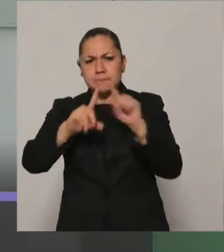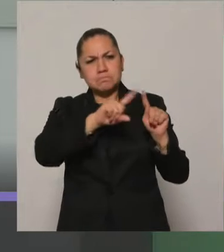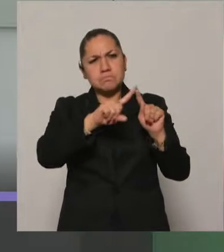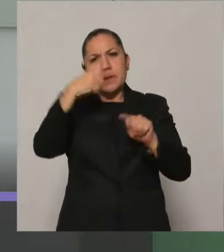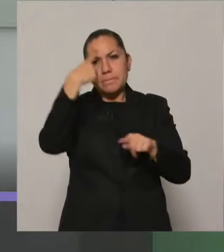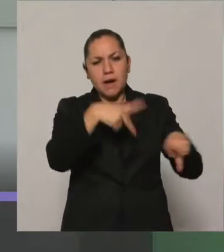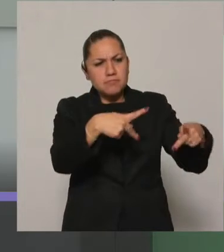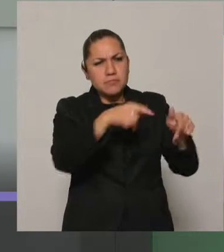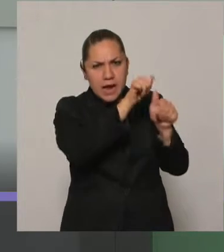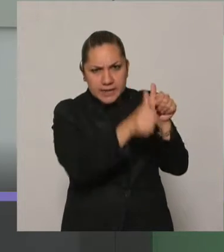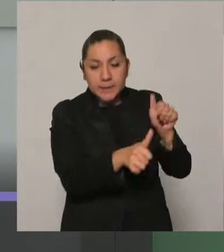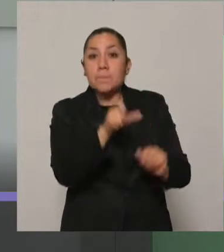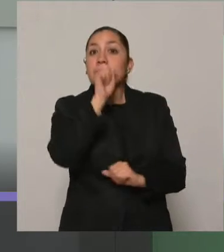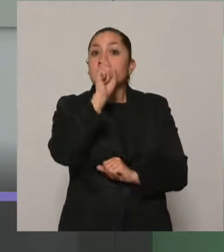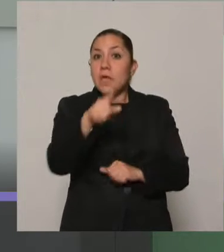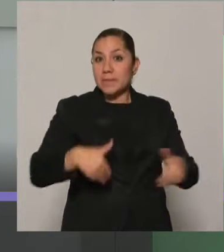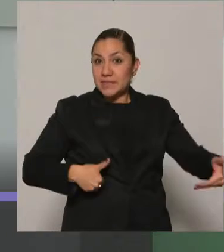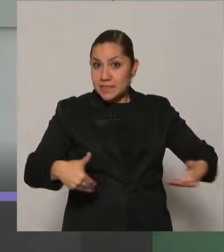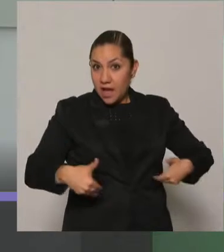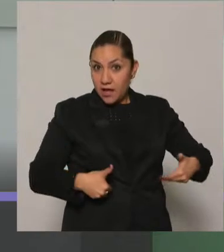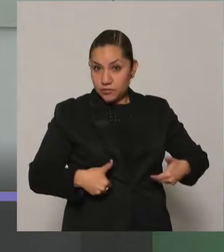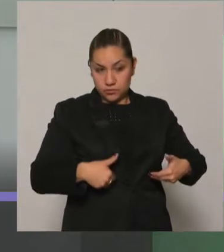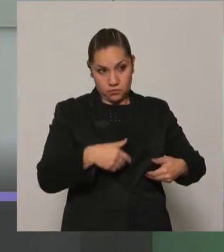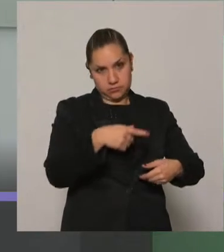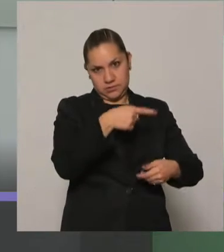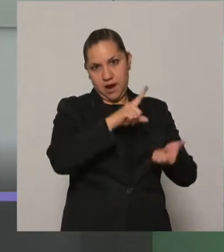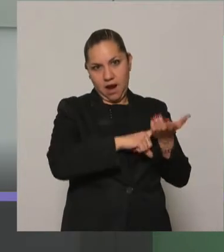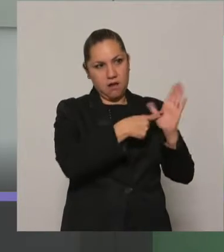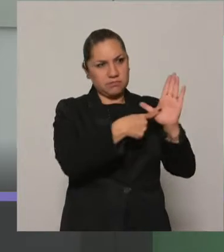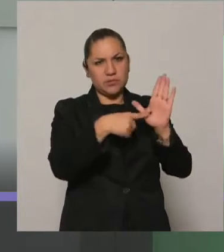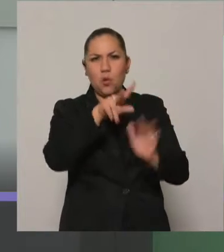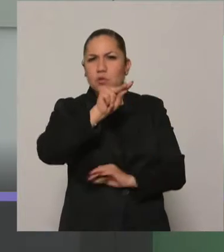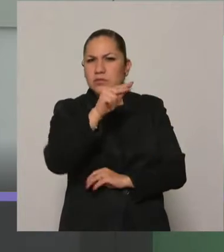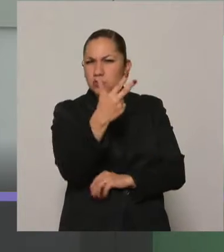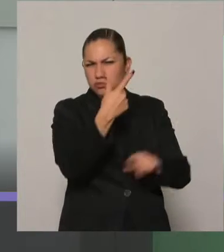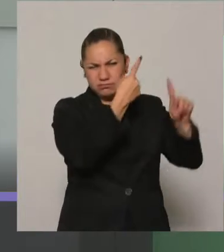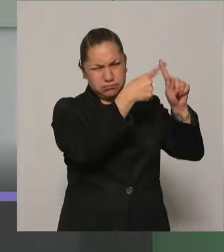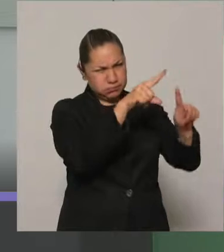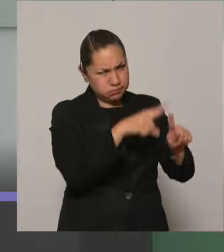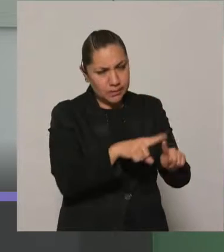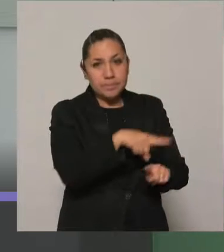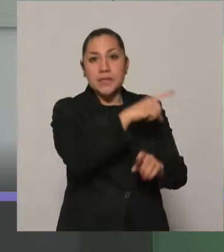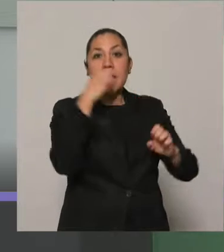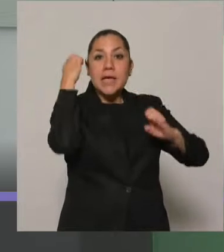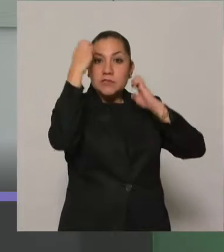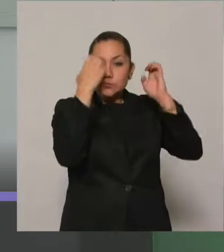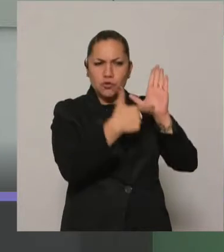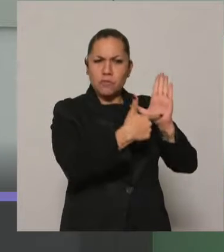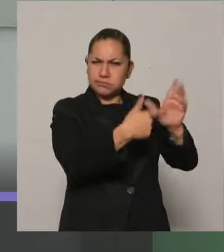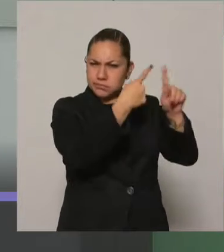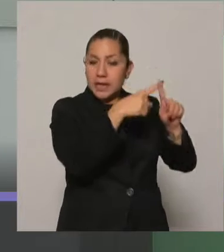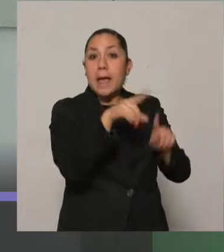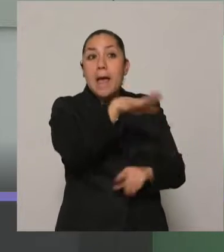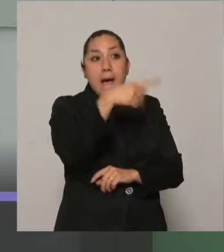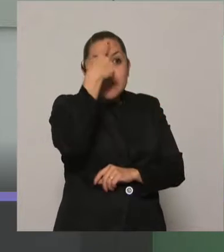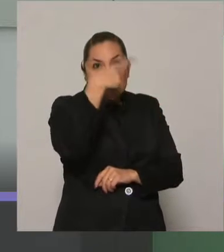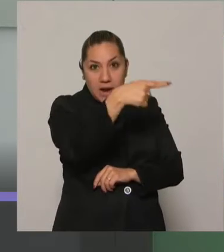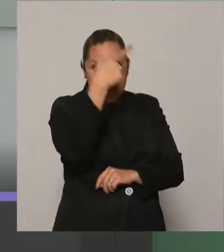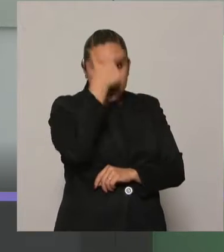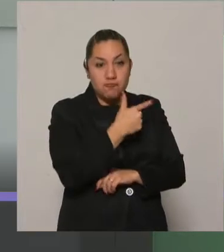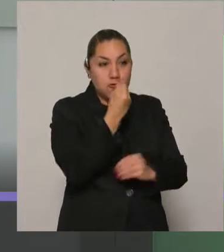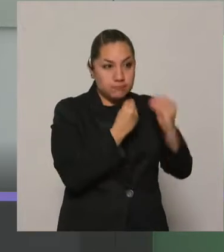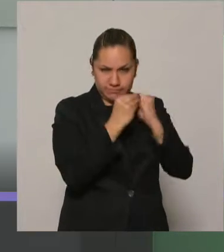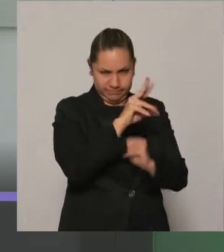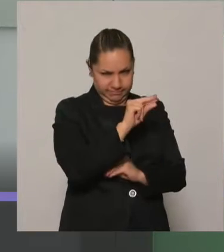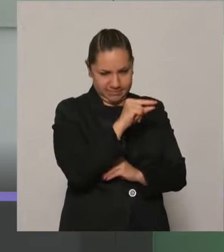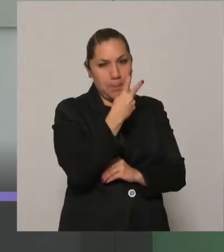teatro, tenemos 51 exposiciones. No es para tu cena de Navidad, pero hay una que se llama El arte de comer insectos.